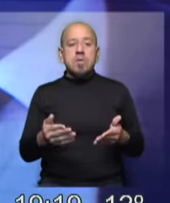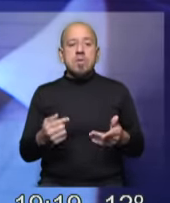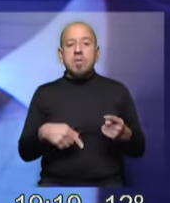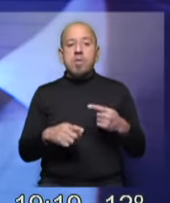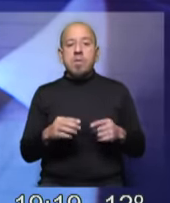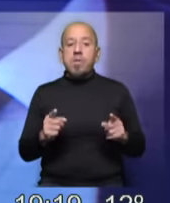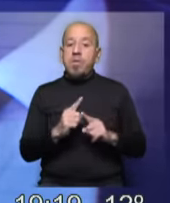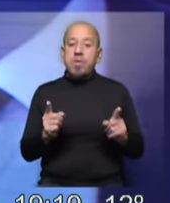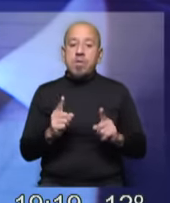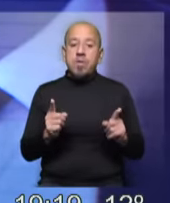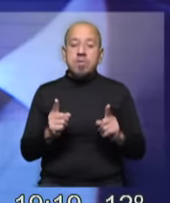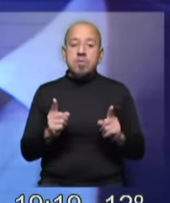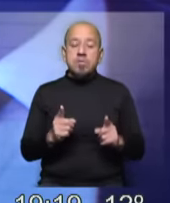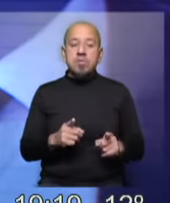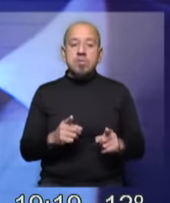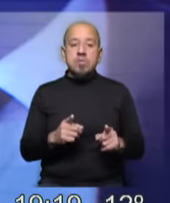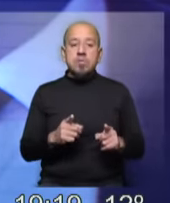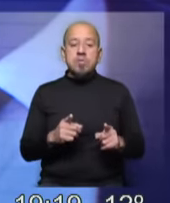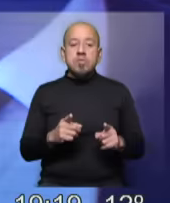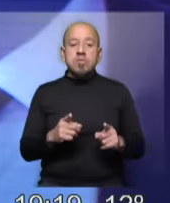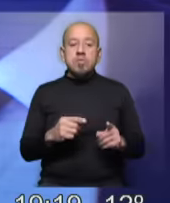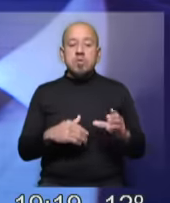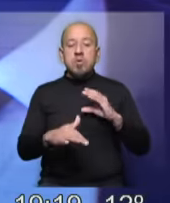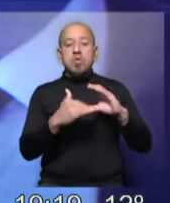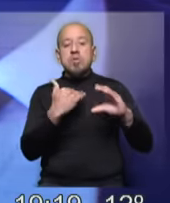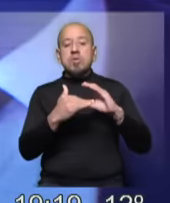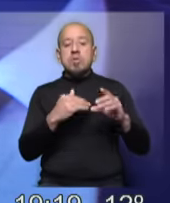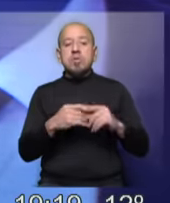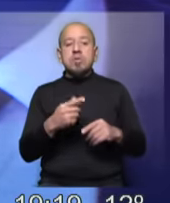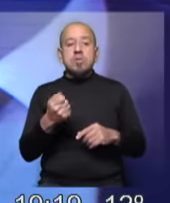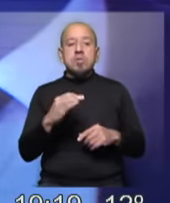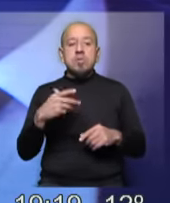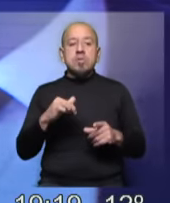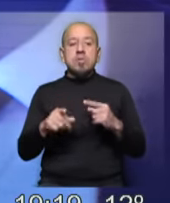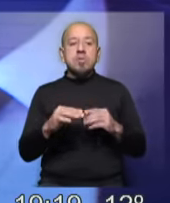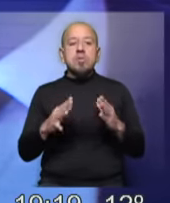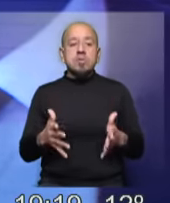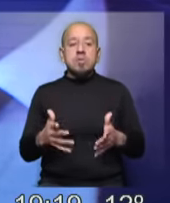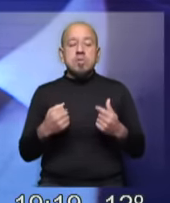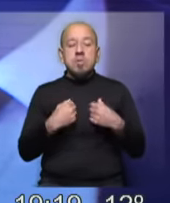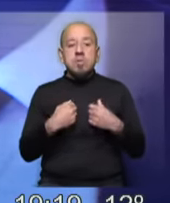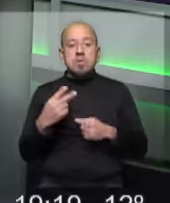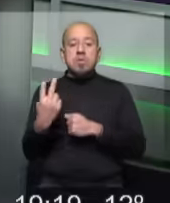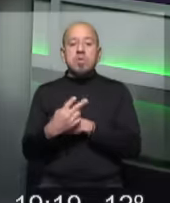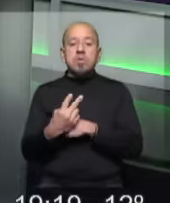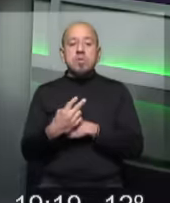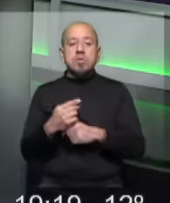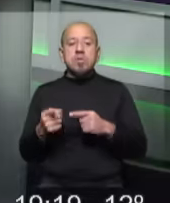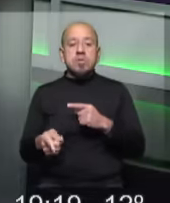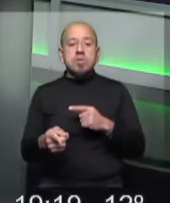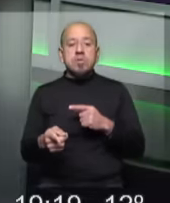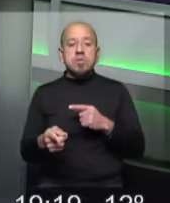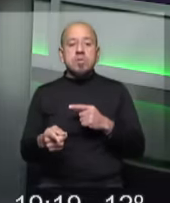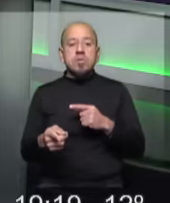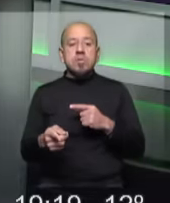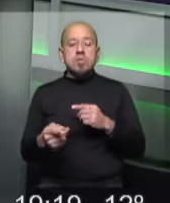no intención de divulgación de estos chats por parte de Bustillo, H lo que hace para ampararse, yo supongo, es enviar, y esto lo divulgó